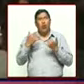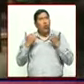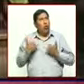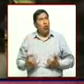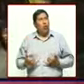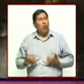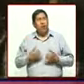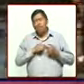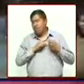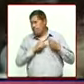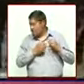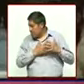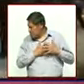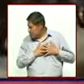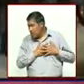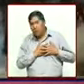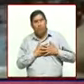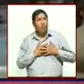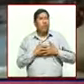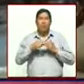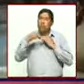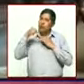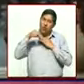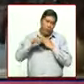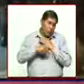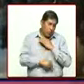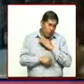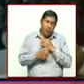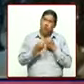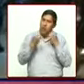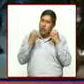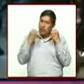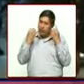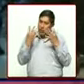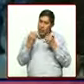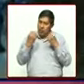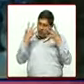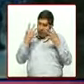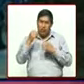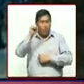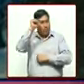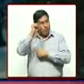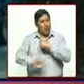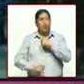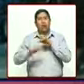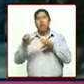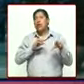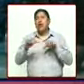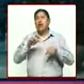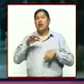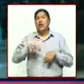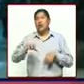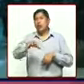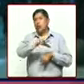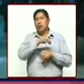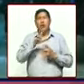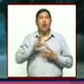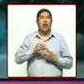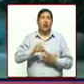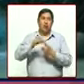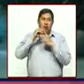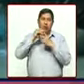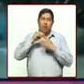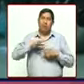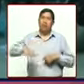hoy nos están doliendo profundamente por la cantidad de daño que se está haciendo en los lugares, especialmente en